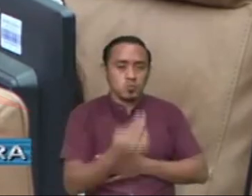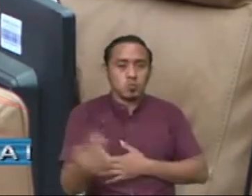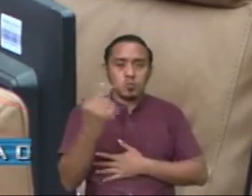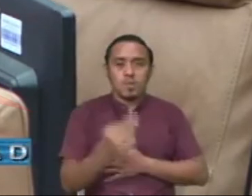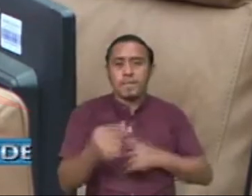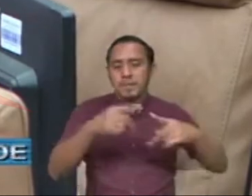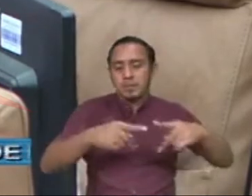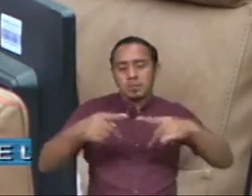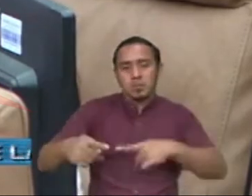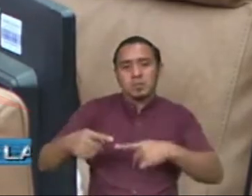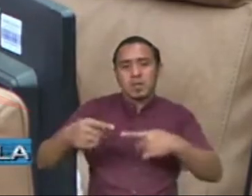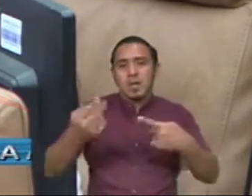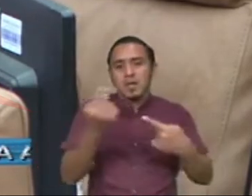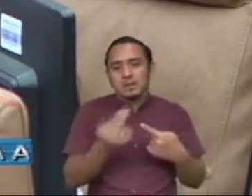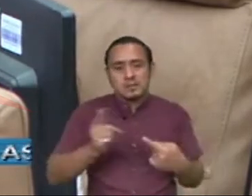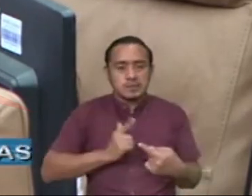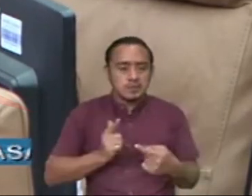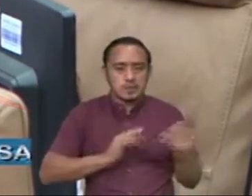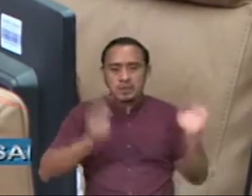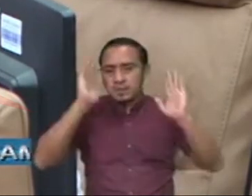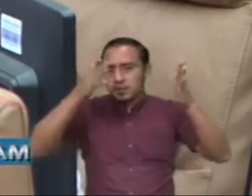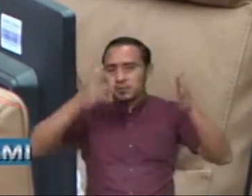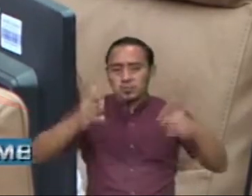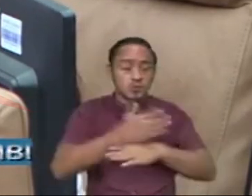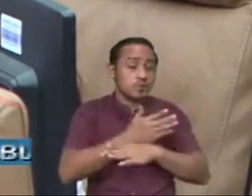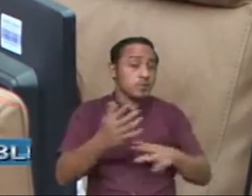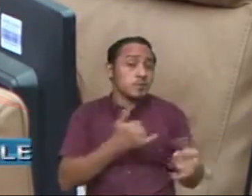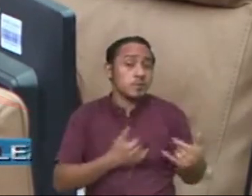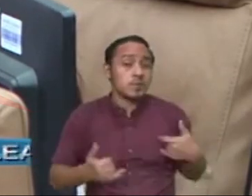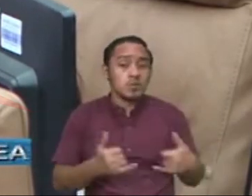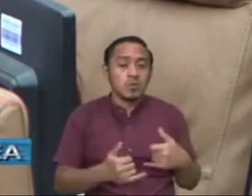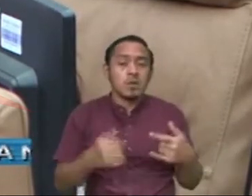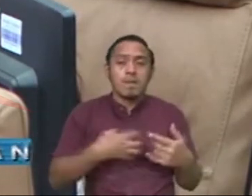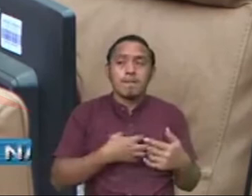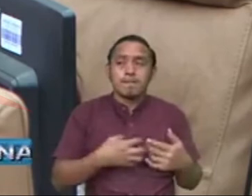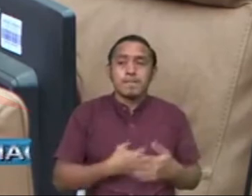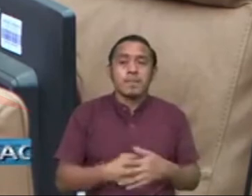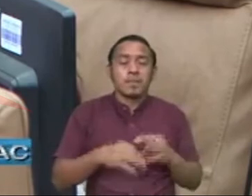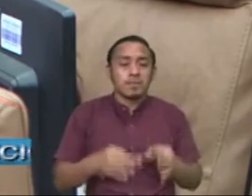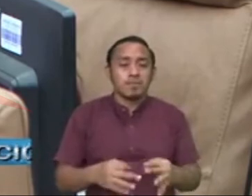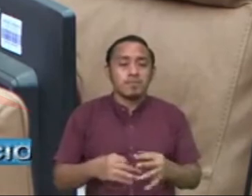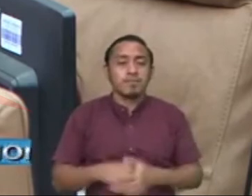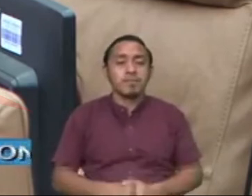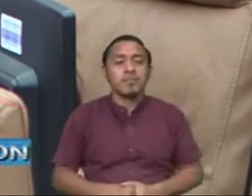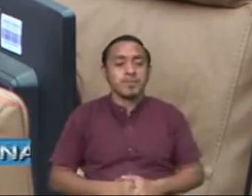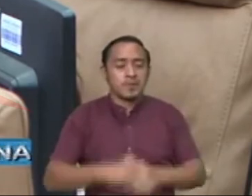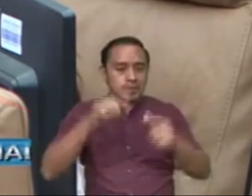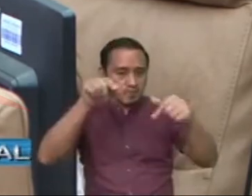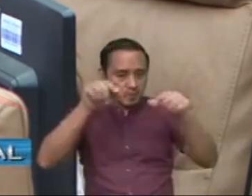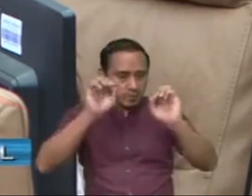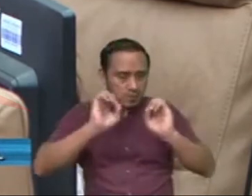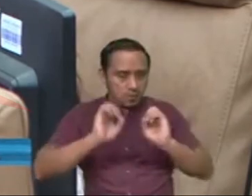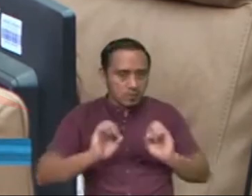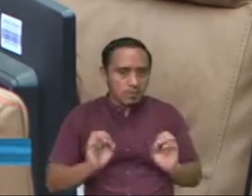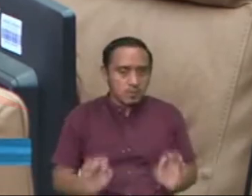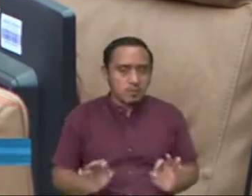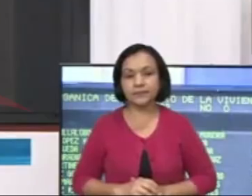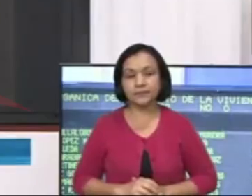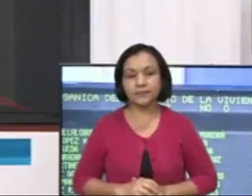y usuarias que utilizan los servicios de las instituciones, como lo es el Instituto de la Vivienda Urbana y Rural.